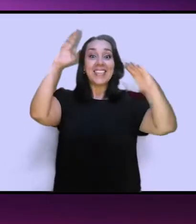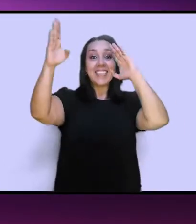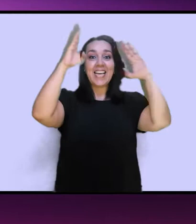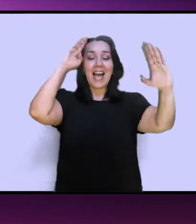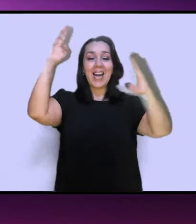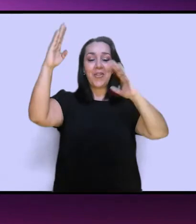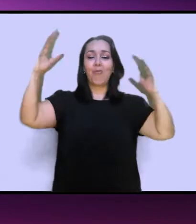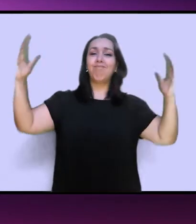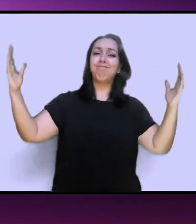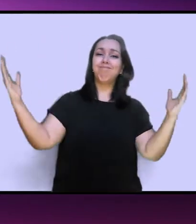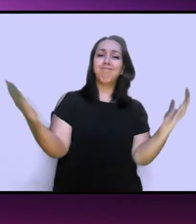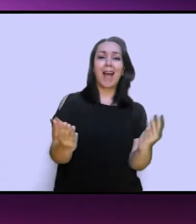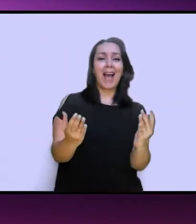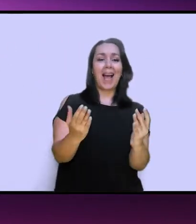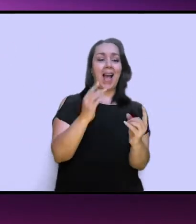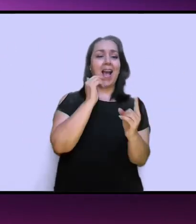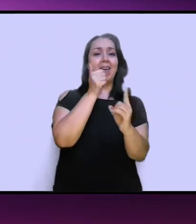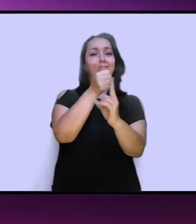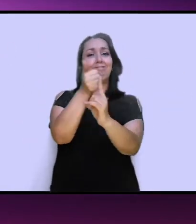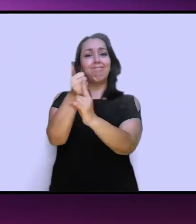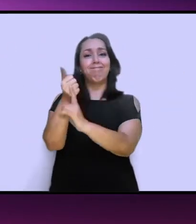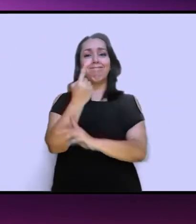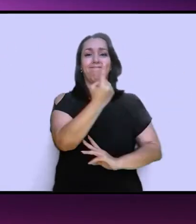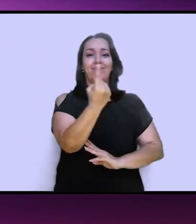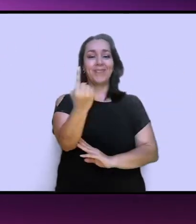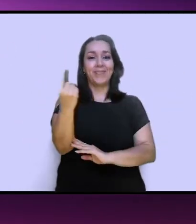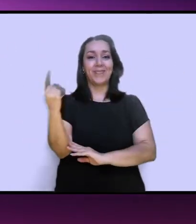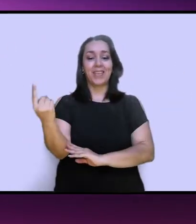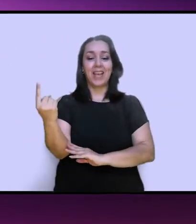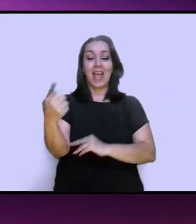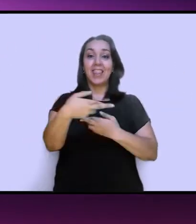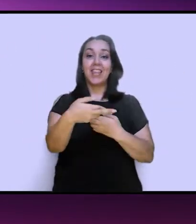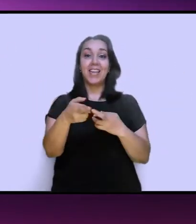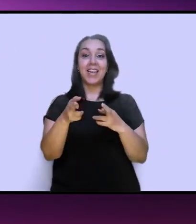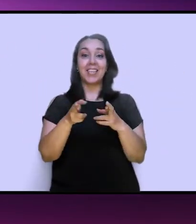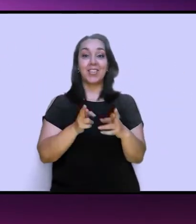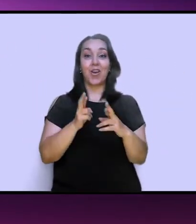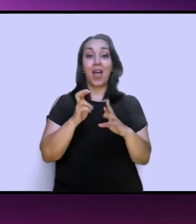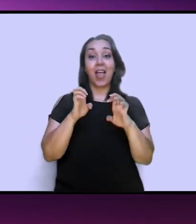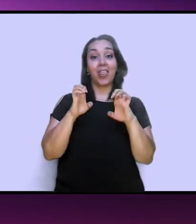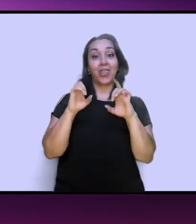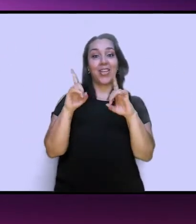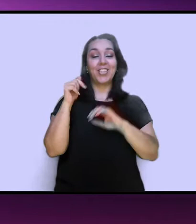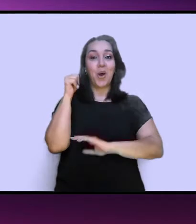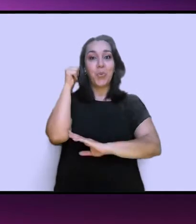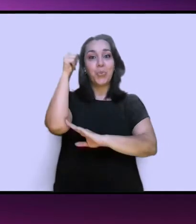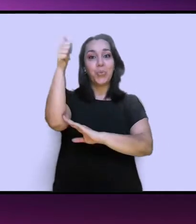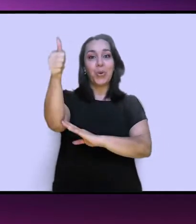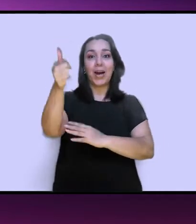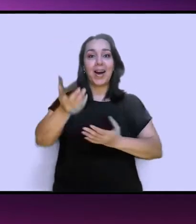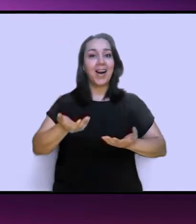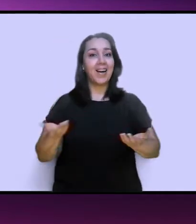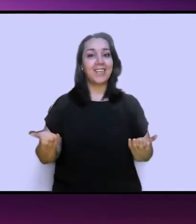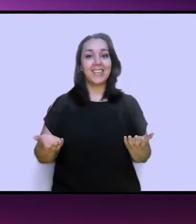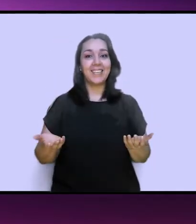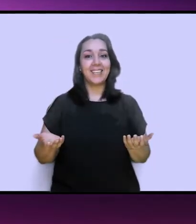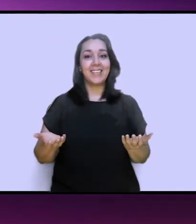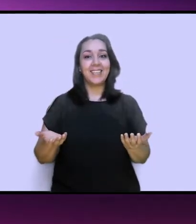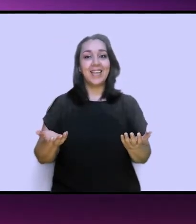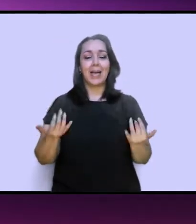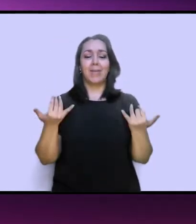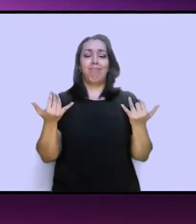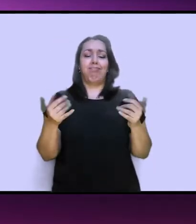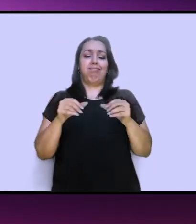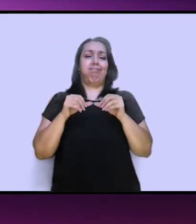Saludos cordiales para cada uno de ustedes. La Dirección Regional de Educación de Alajuela impulsa